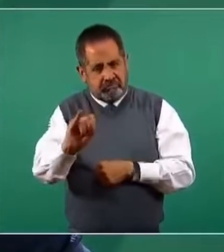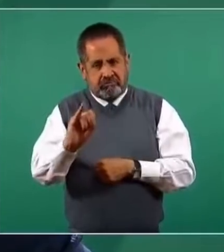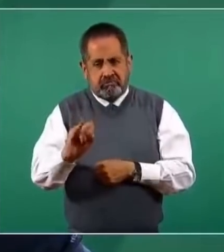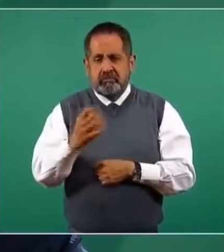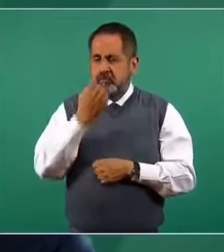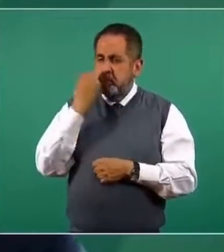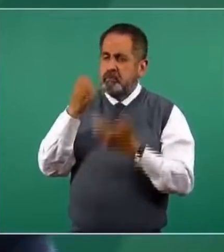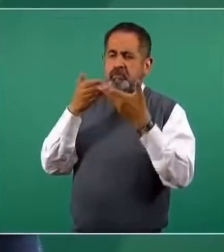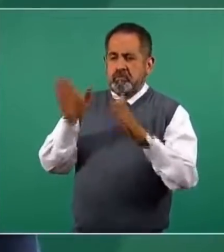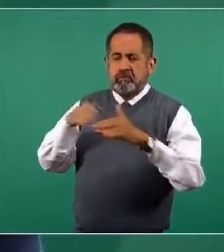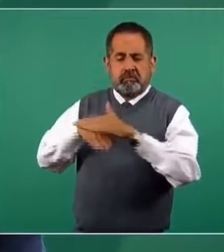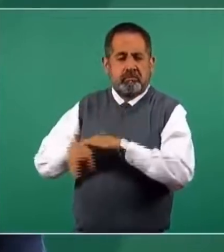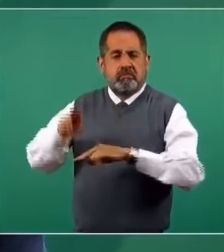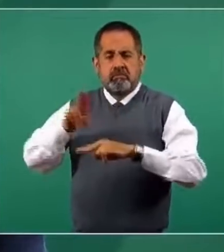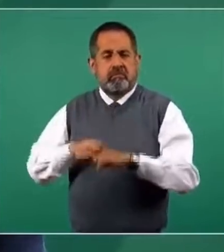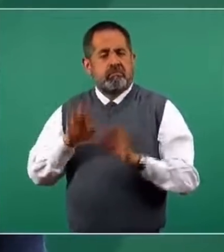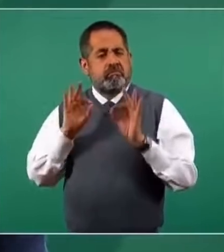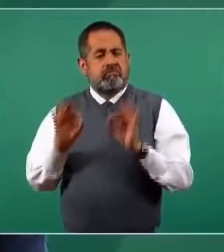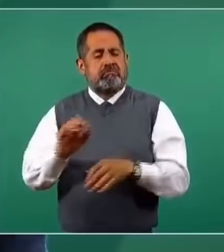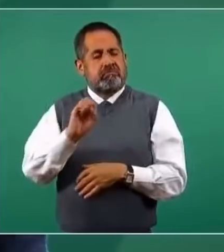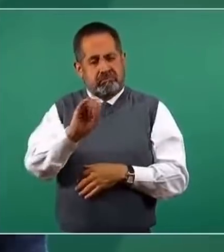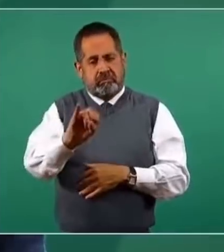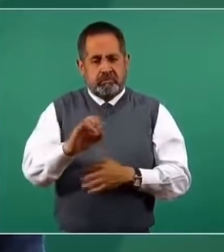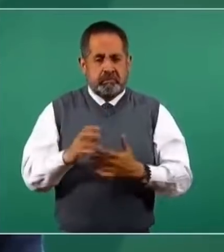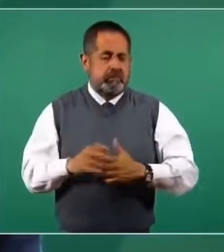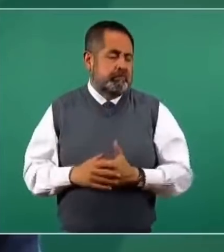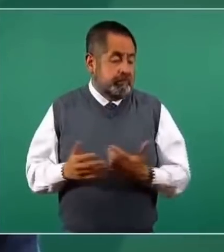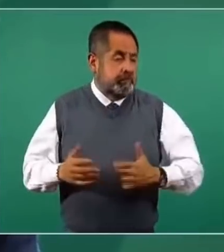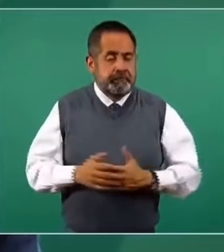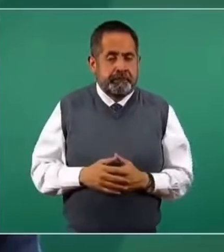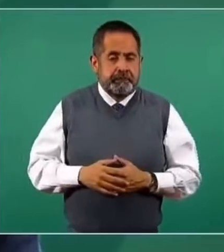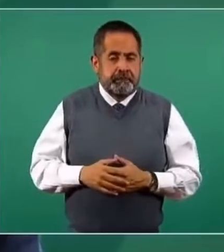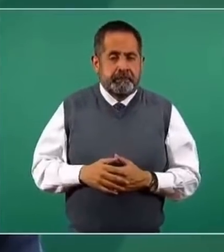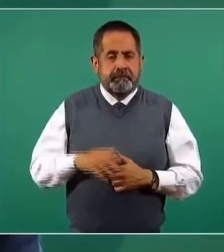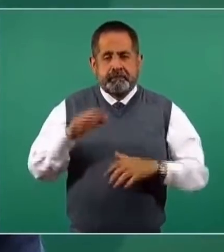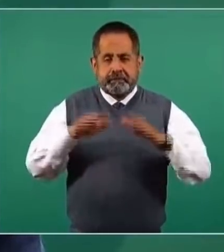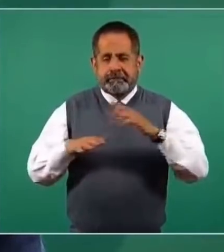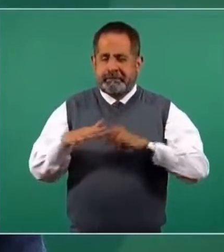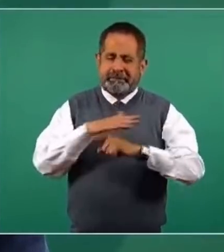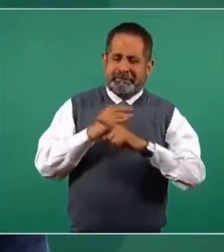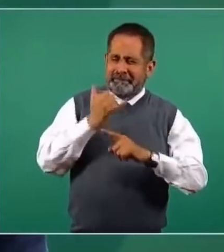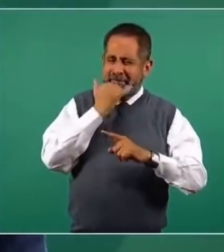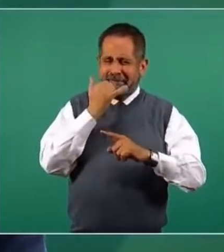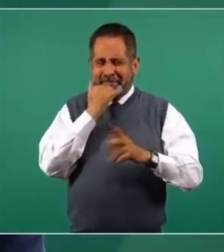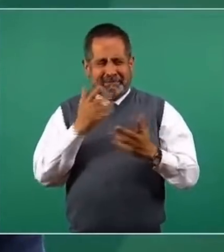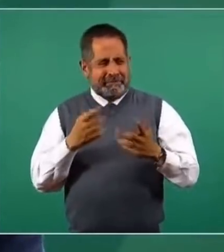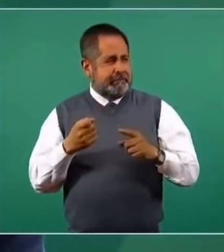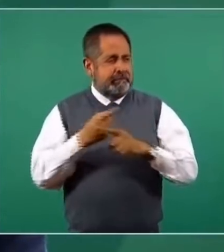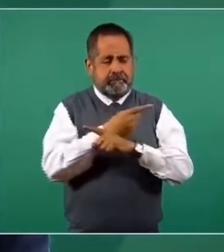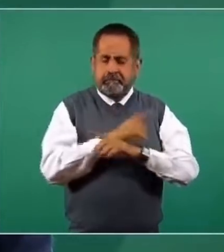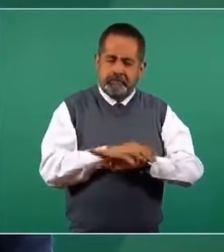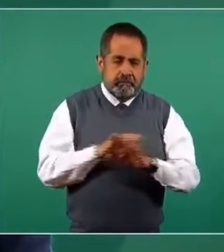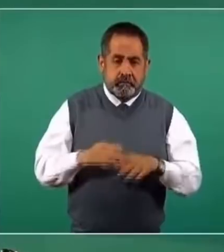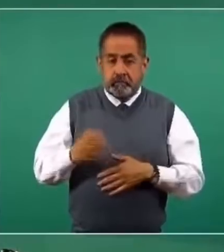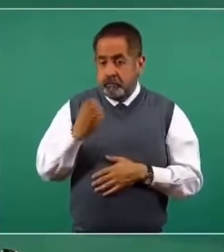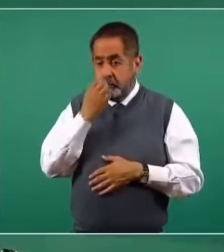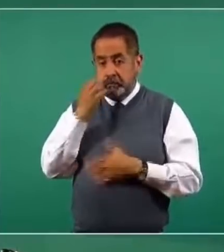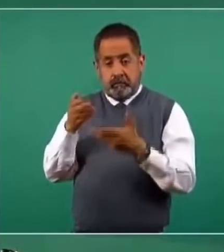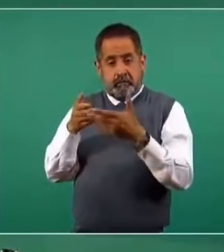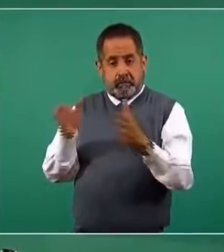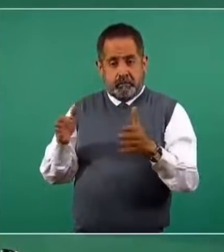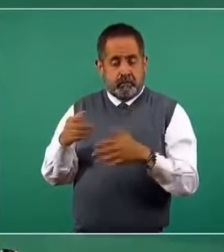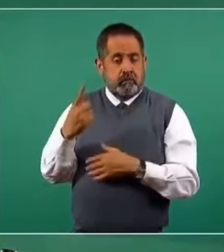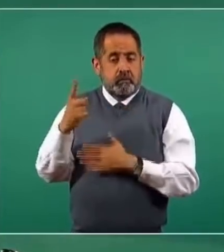las escuelas. Y aun cuando pareciera un poco anticlimático, un poco fuera de lugar, abrir por tan solo